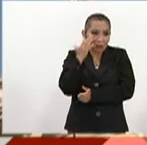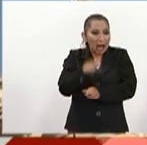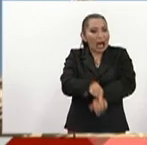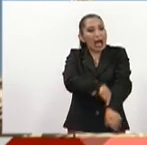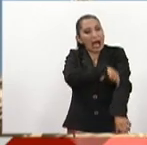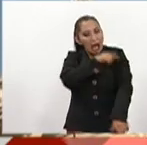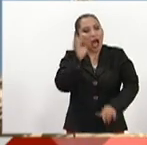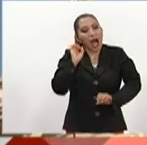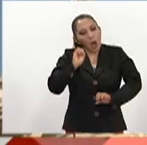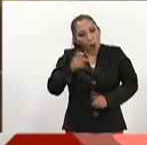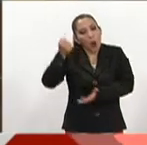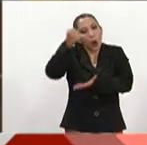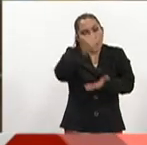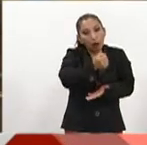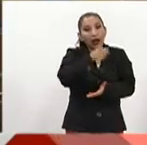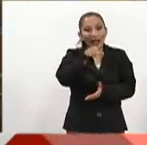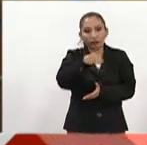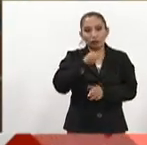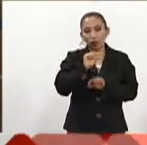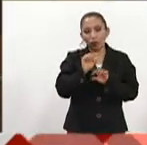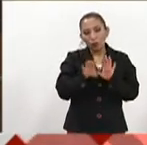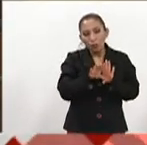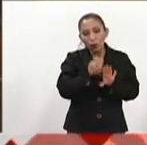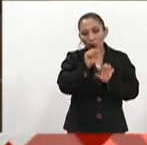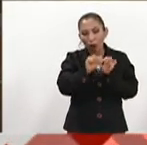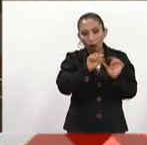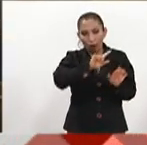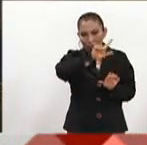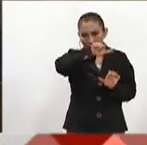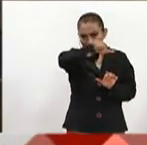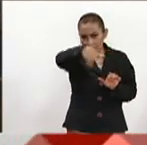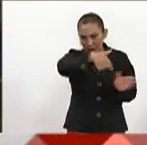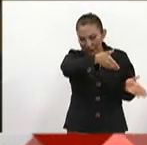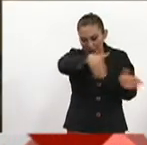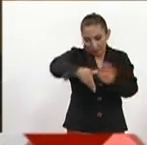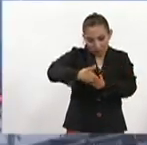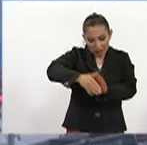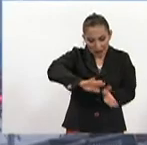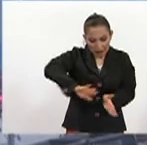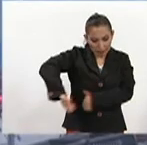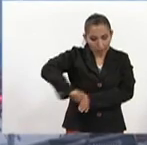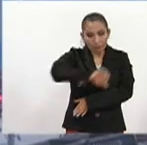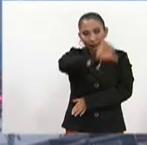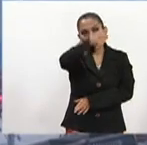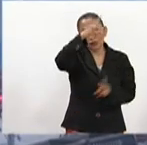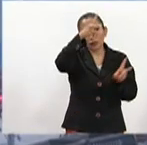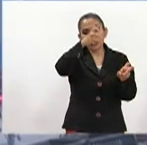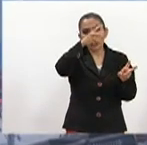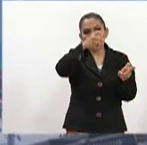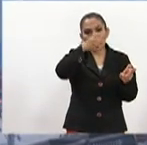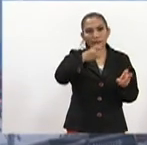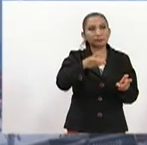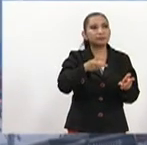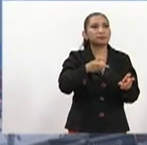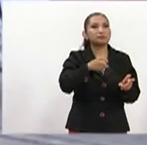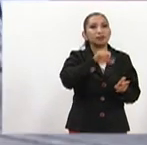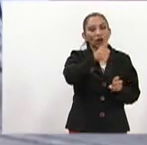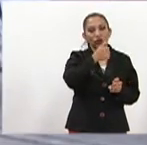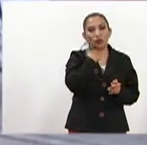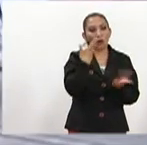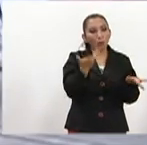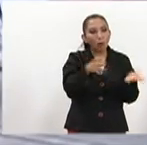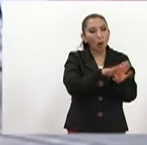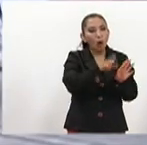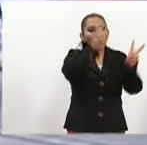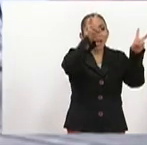dio un poco, aparentemente. El tema de la estacionalidad de los